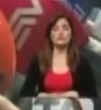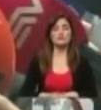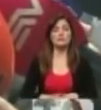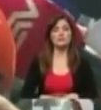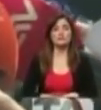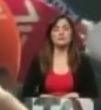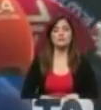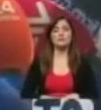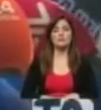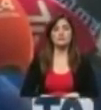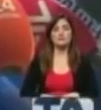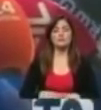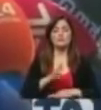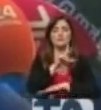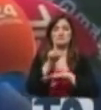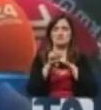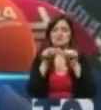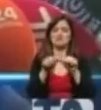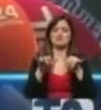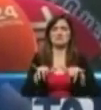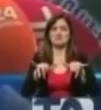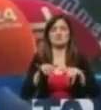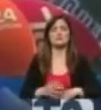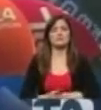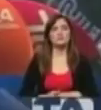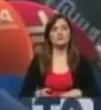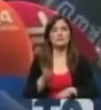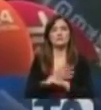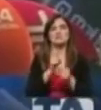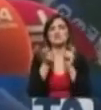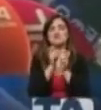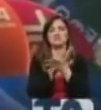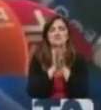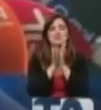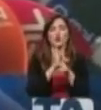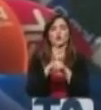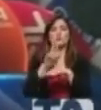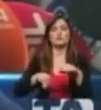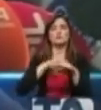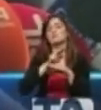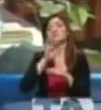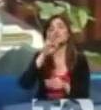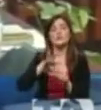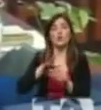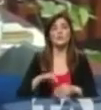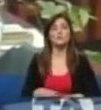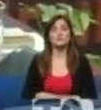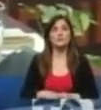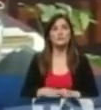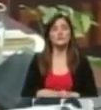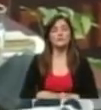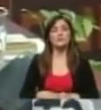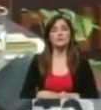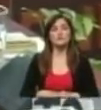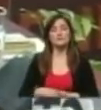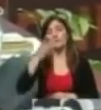se encuentra en firme puesto que no ha existido ningún cambio de la misma ante el Consejo Nacional Electoral. Y se remitió el